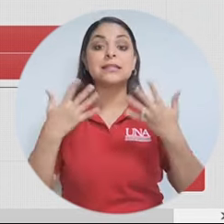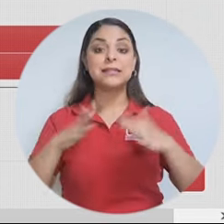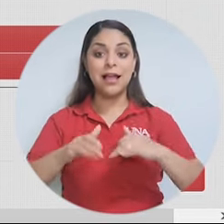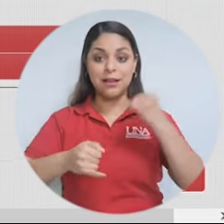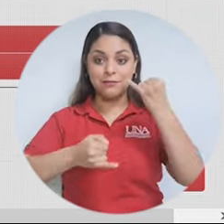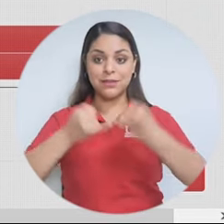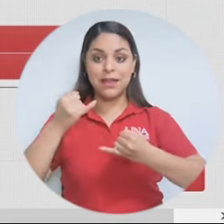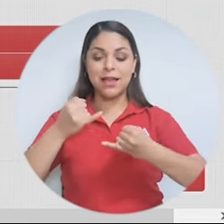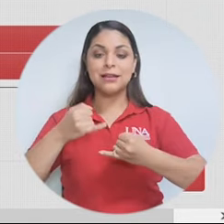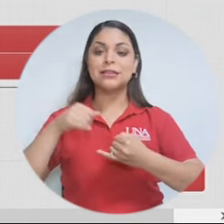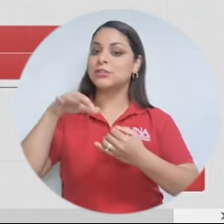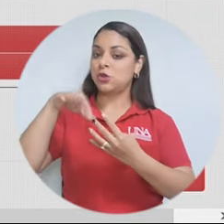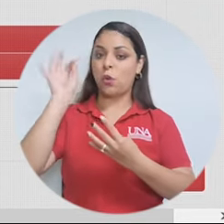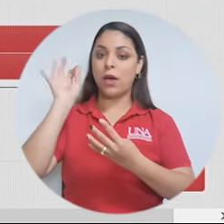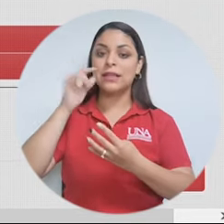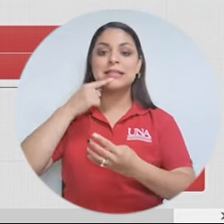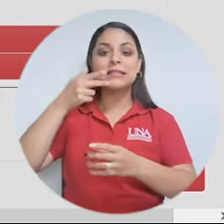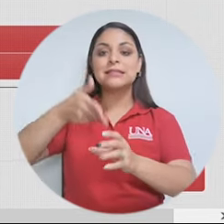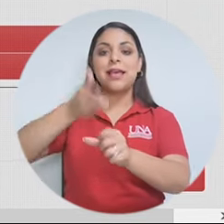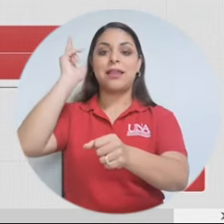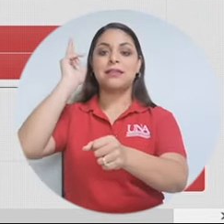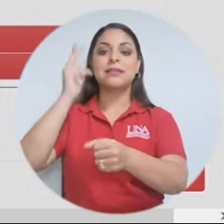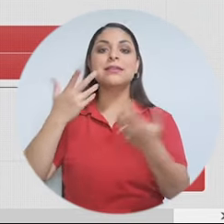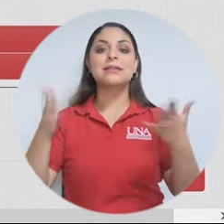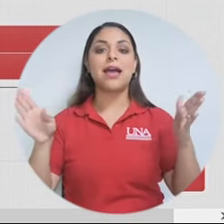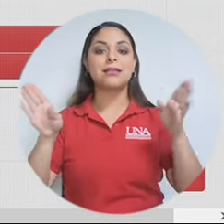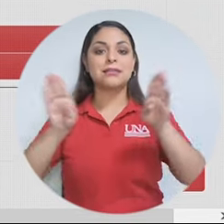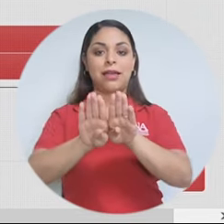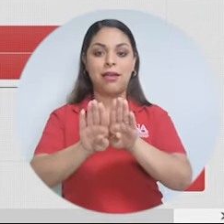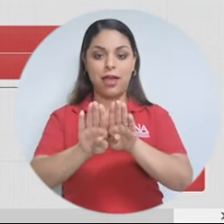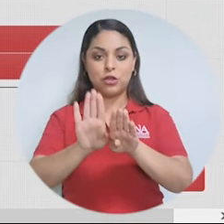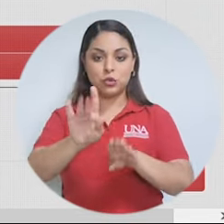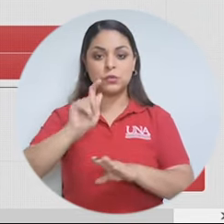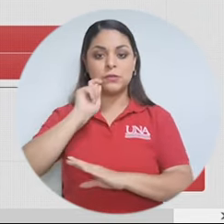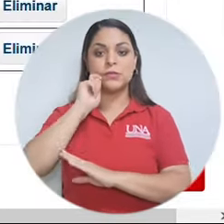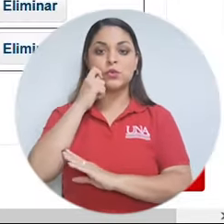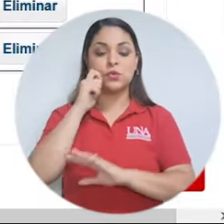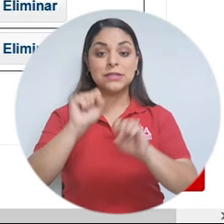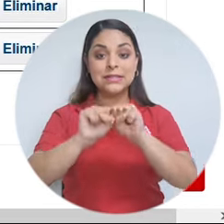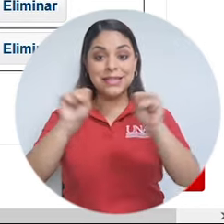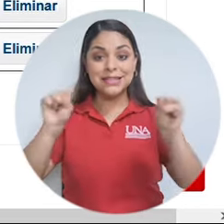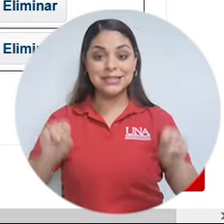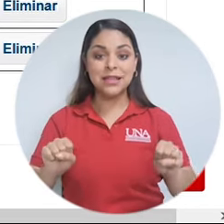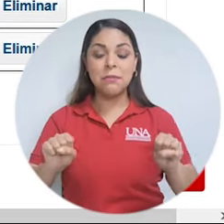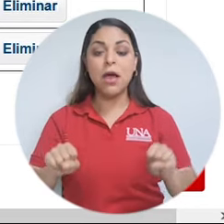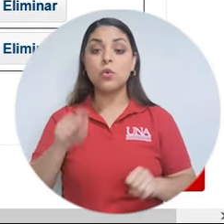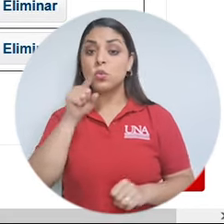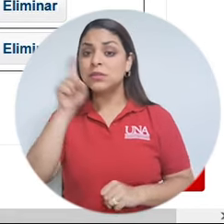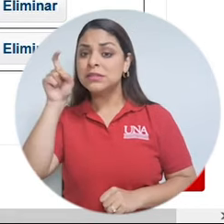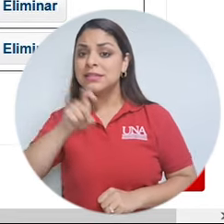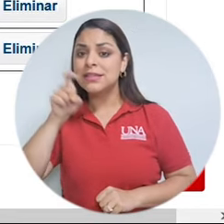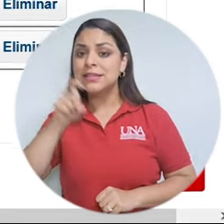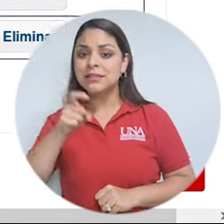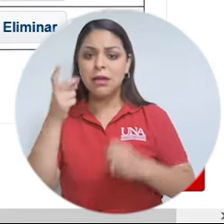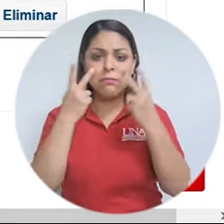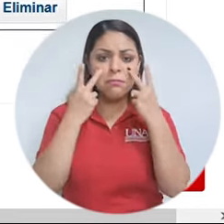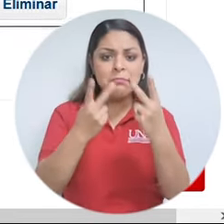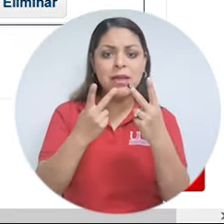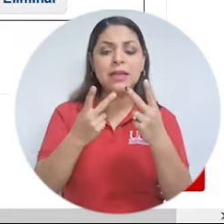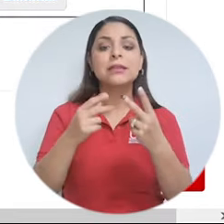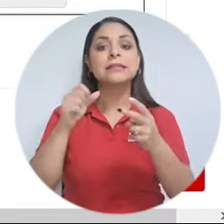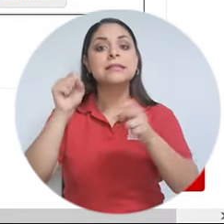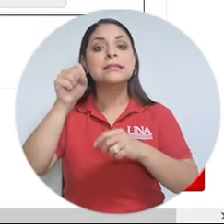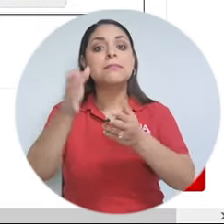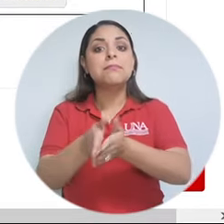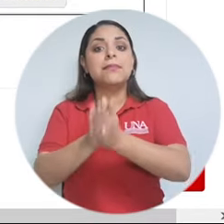respuesta. Finalmente, puede seleccionar la opción Salir para cerrar su sesión en el sistema. Si usted ocupa